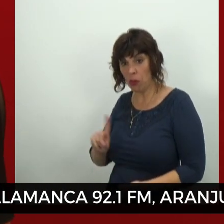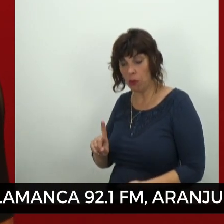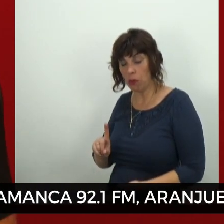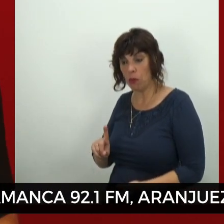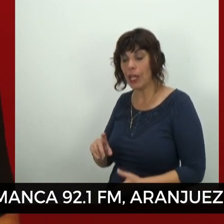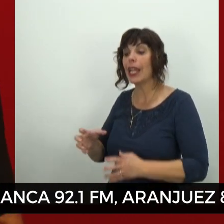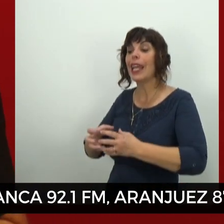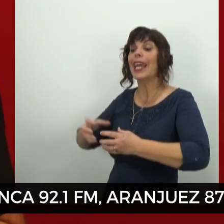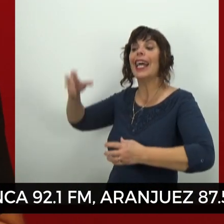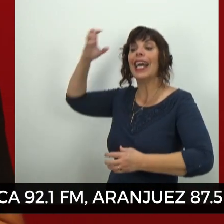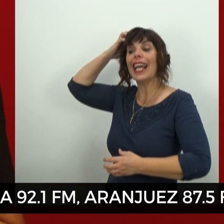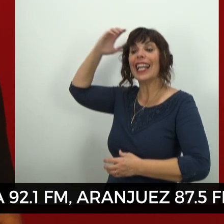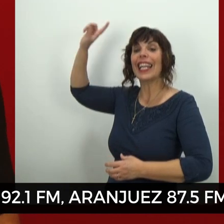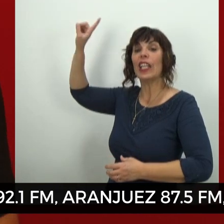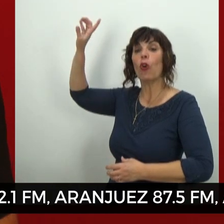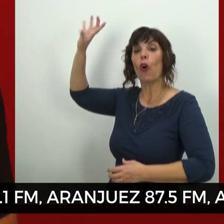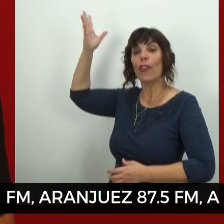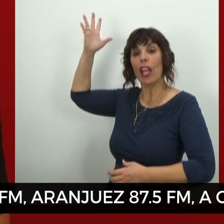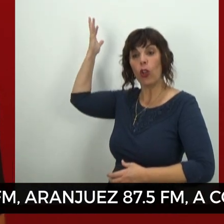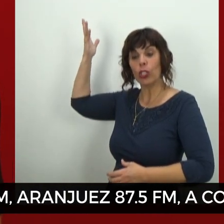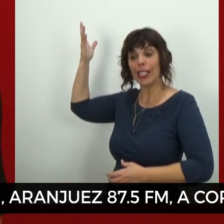Porque el reino de Dios ya está aquí.